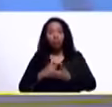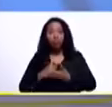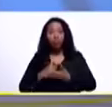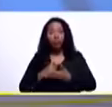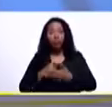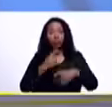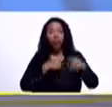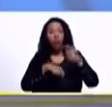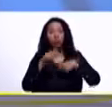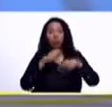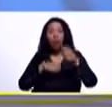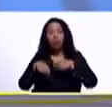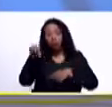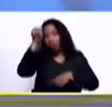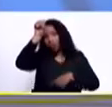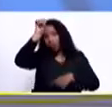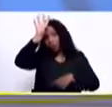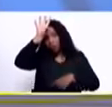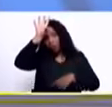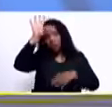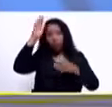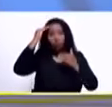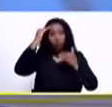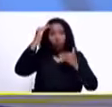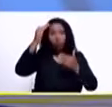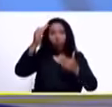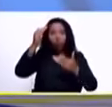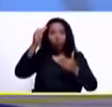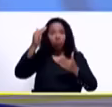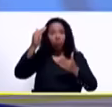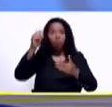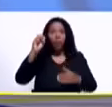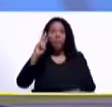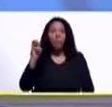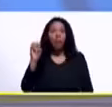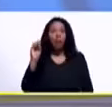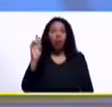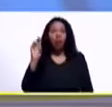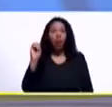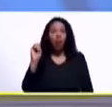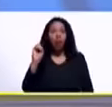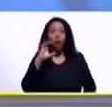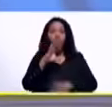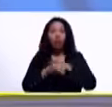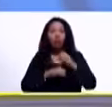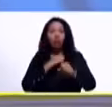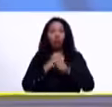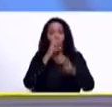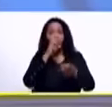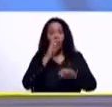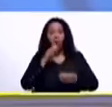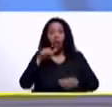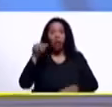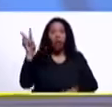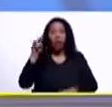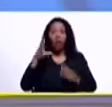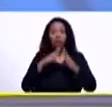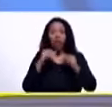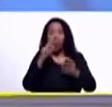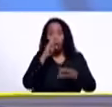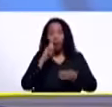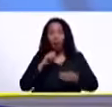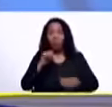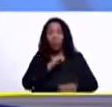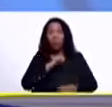minería. Saludo a Pedro Pacheco, de la Asociación Bancaria de Venezuela y todos los bancos privados